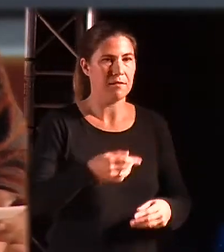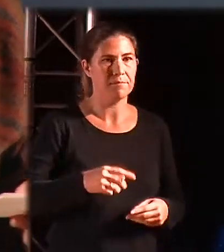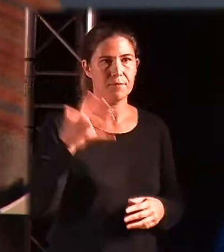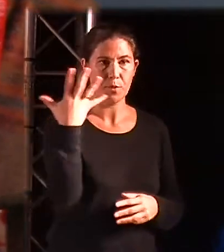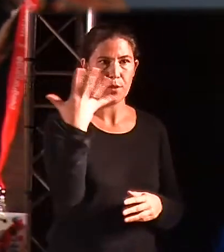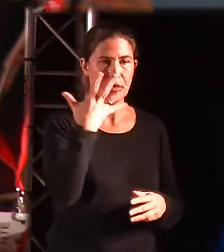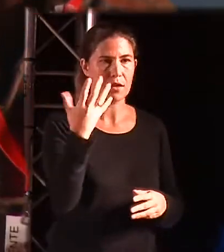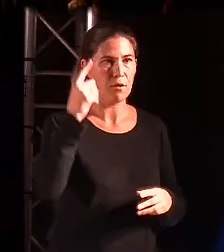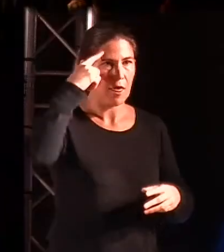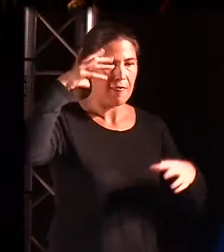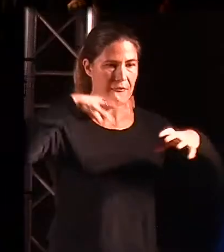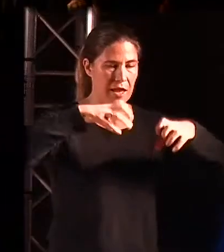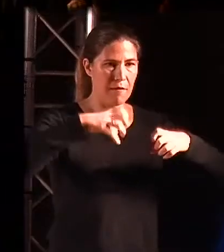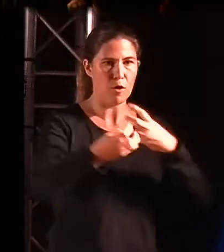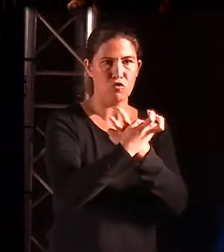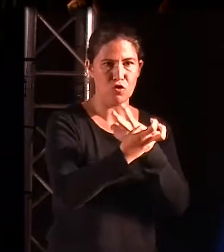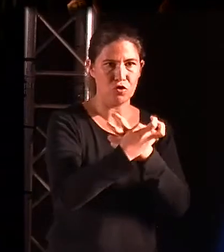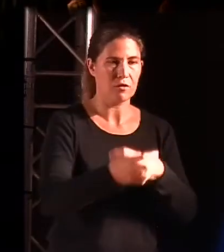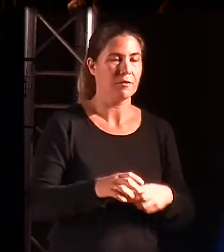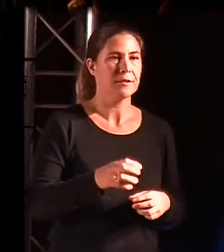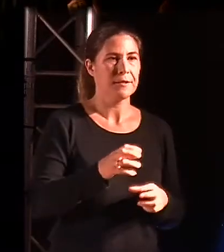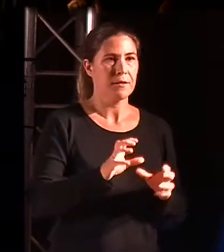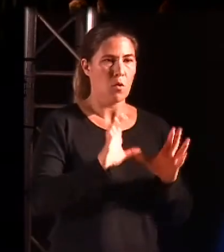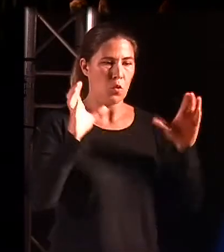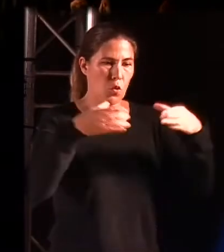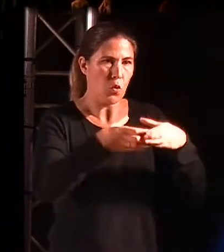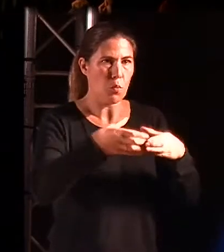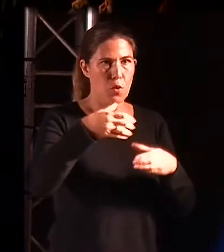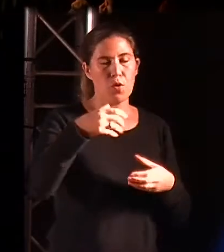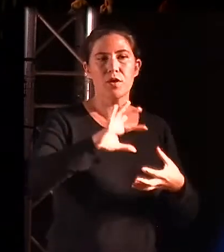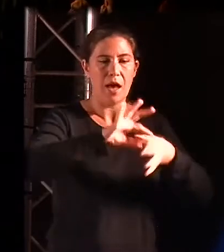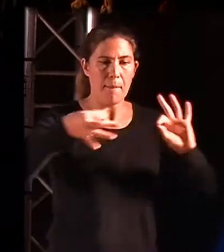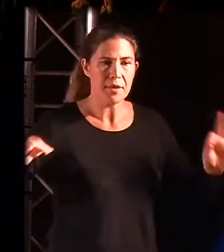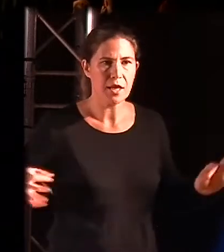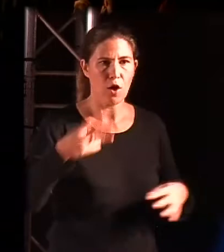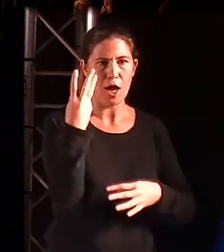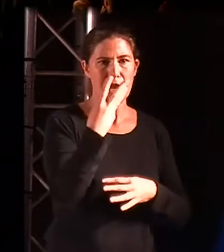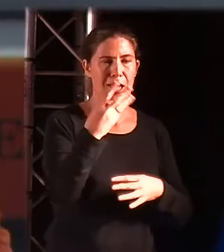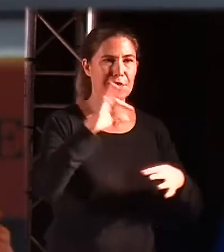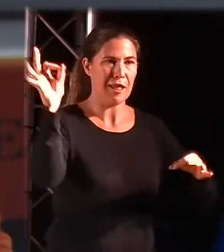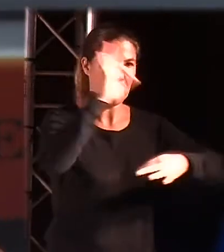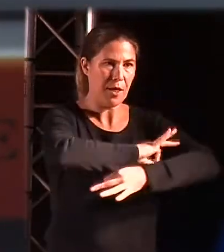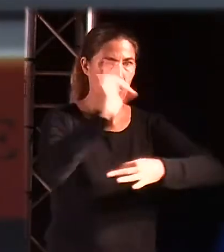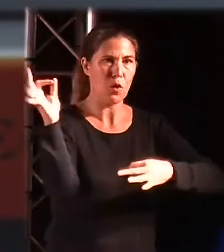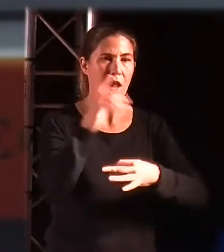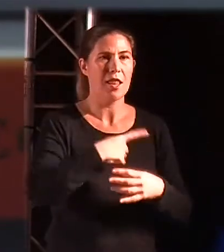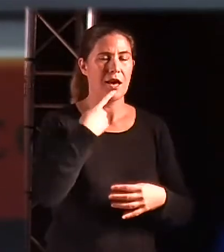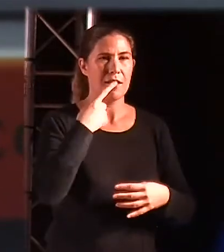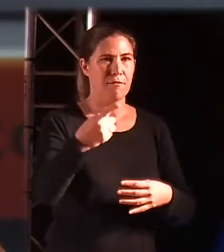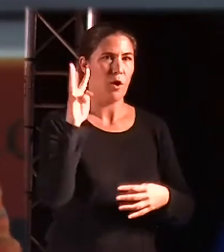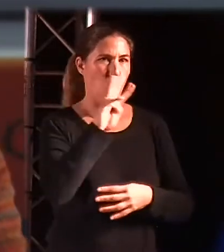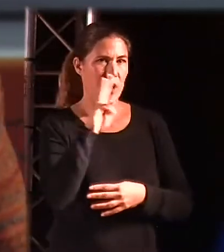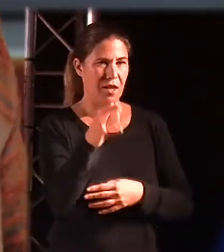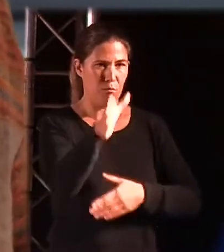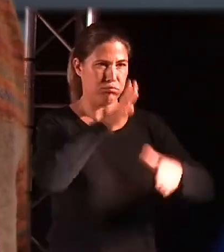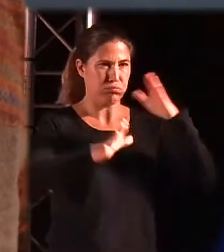Cerebro intoxicado. Bueno, esto es una cosa clásica. Un grupo de amigos a las 3 de la madrugada, hasta arriba de whisky, y de pronto dice uno, oye, ¿por qué no